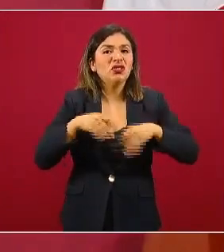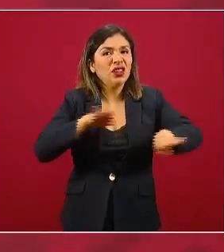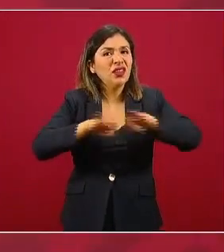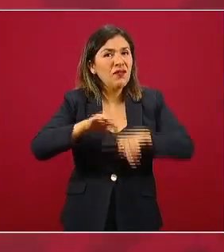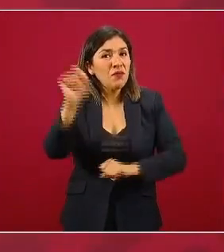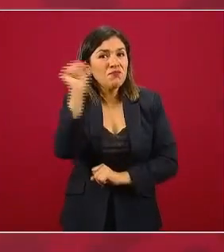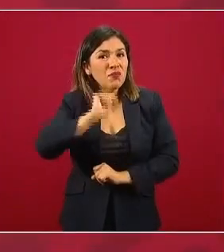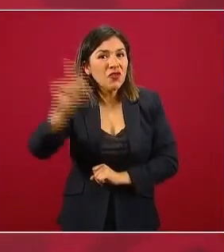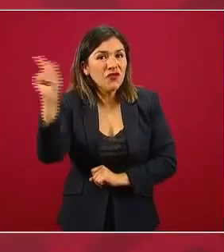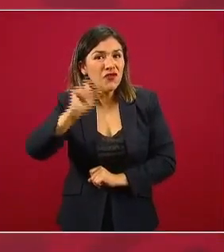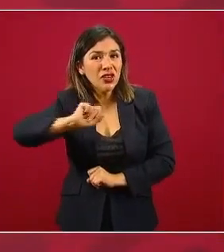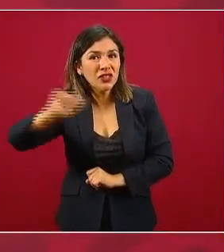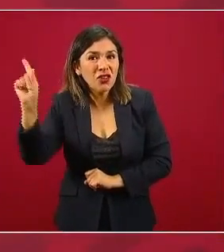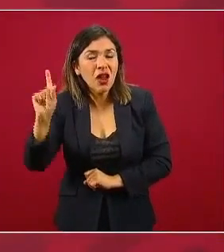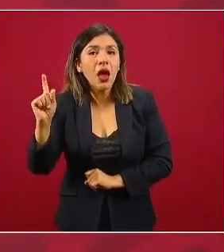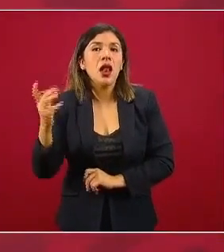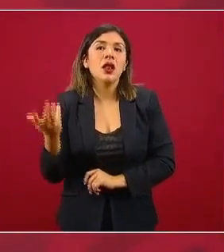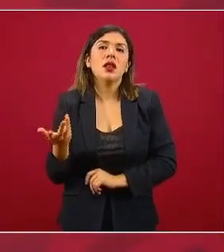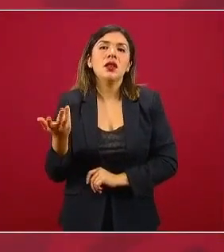profesionales